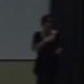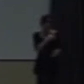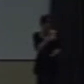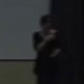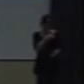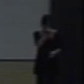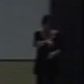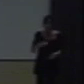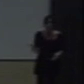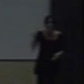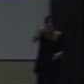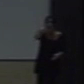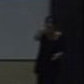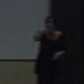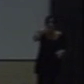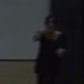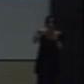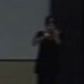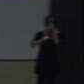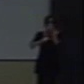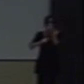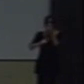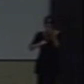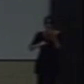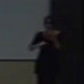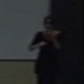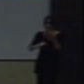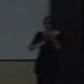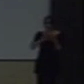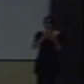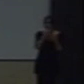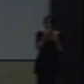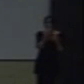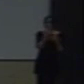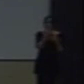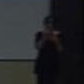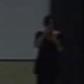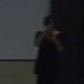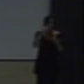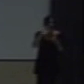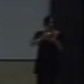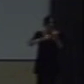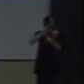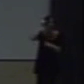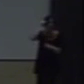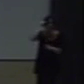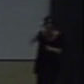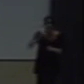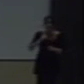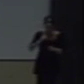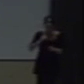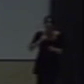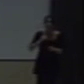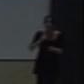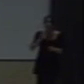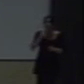Bueno, yo me llamo Paqui y pertenezco a una asociación de mujeres que se llama Voces Gitanas, Veus Gitanas. Desde donde queremos